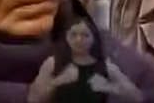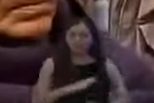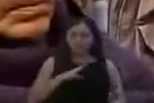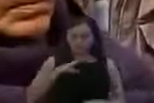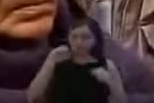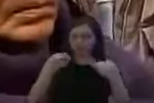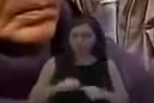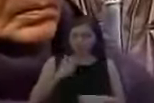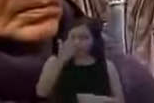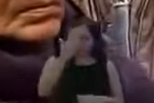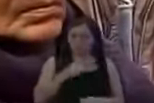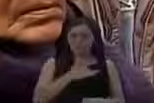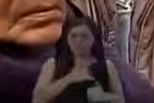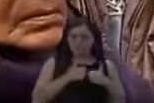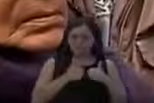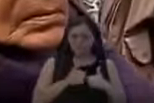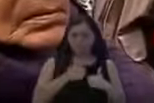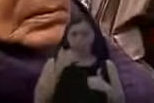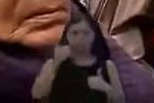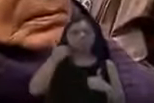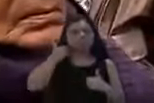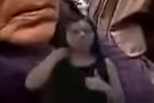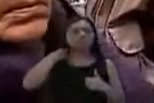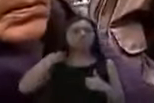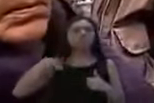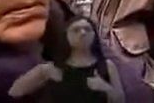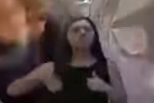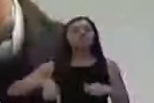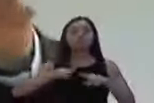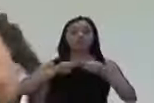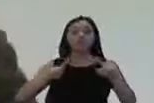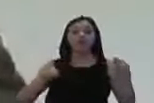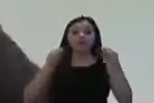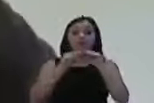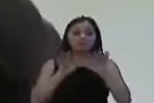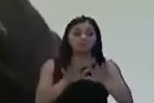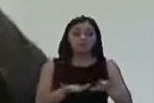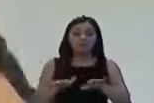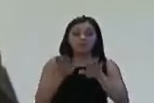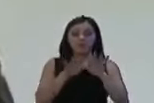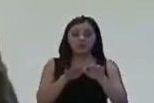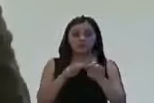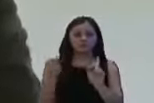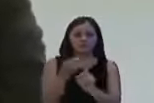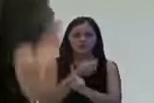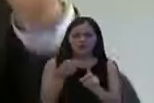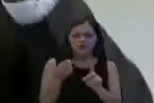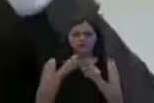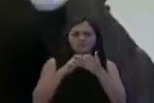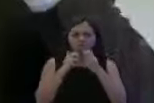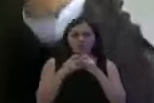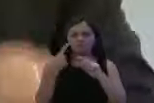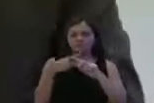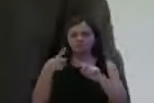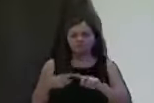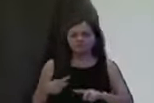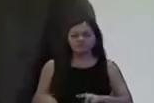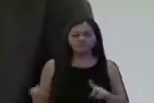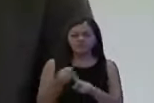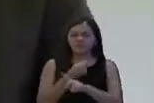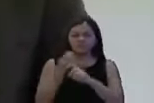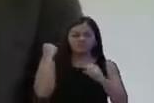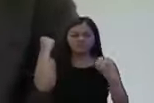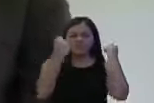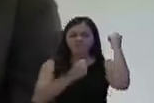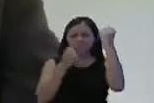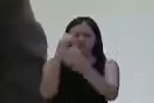por convicción pero por la manipulación y la violencia sobre todo la violencia